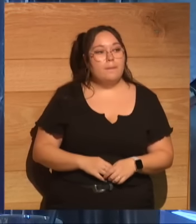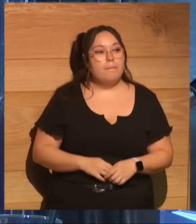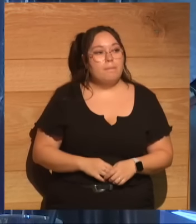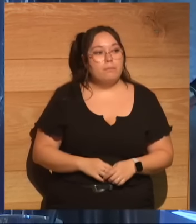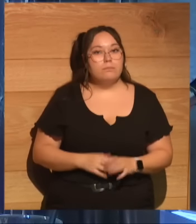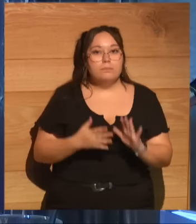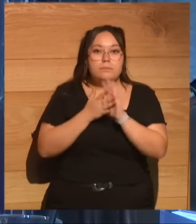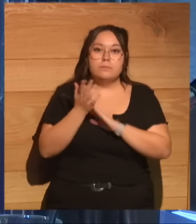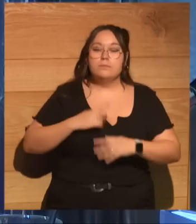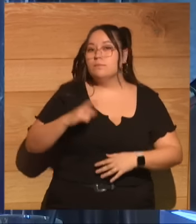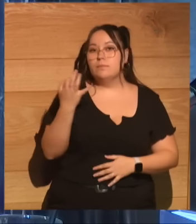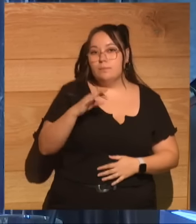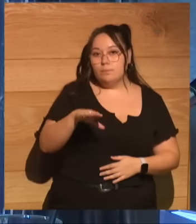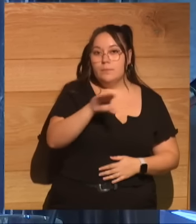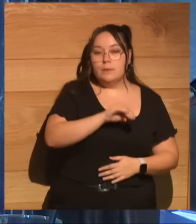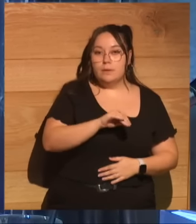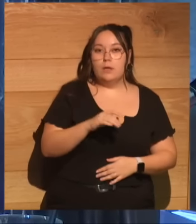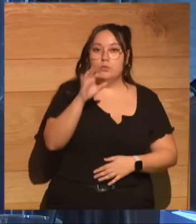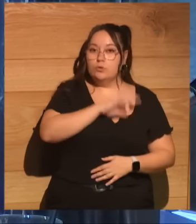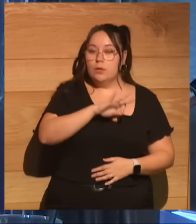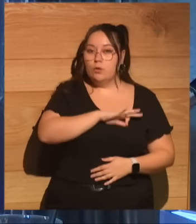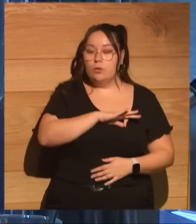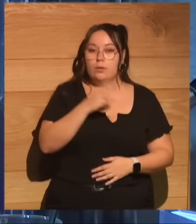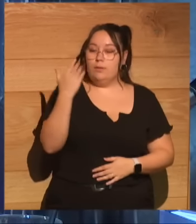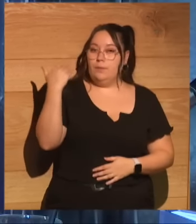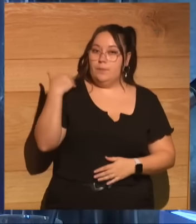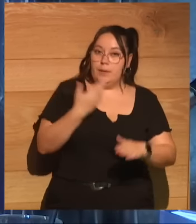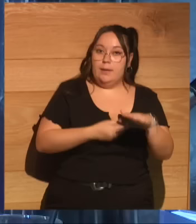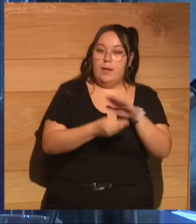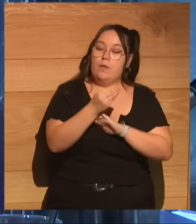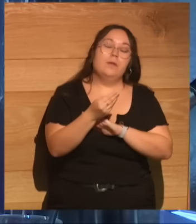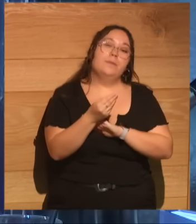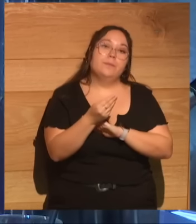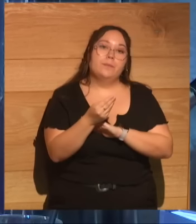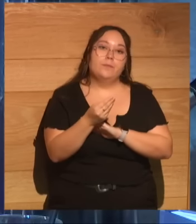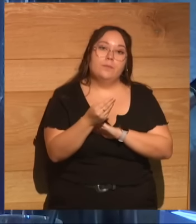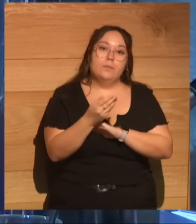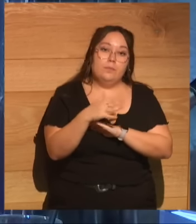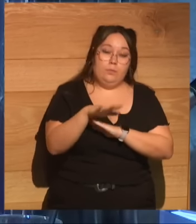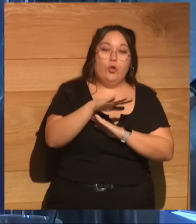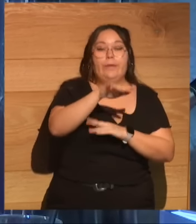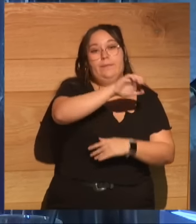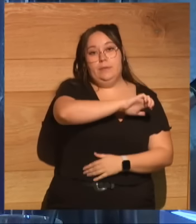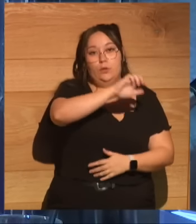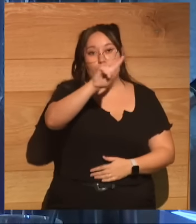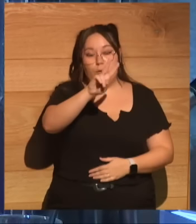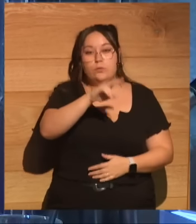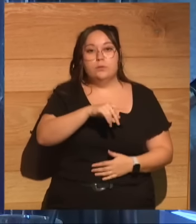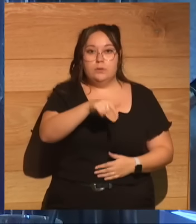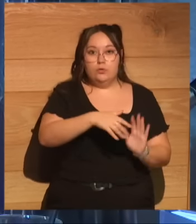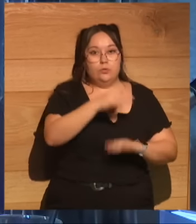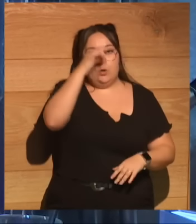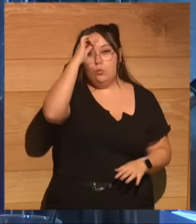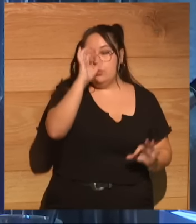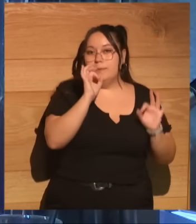Por tanto, tenemos que entender que es un señor que nace en lo que se conoce en Estados Unidos, y esto es una cultura